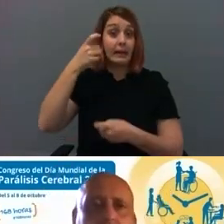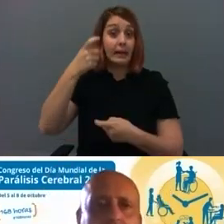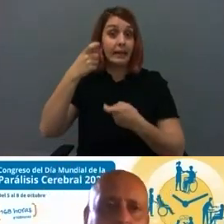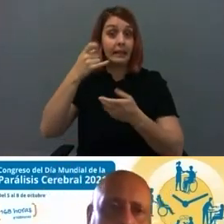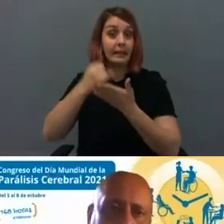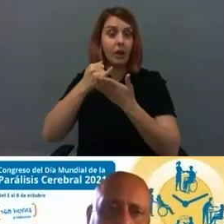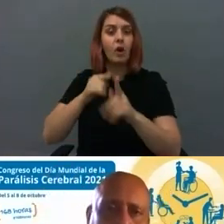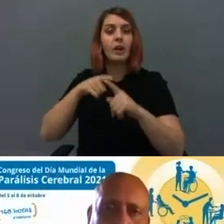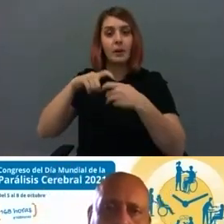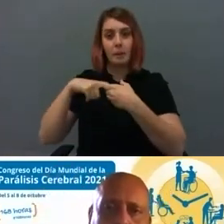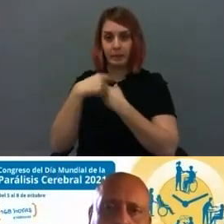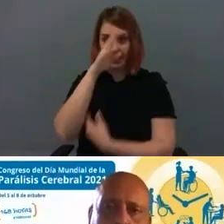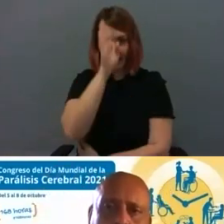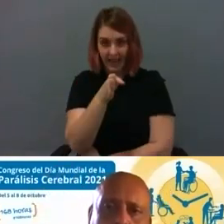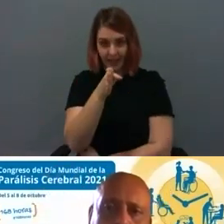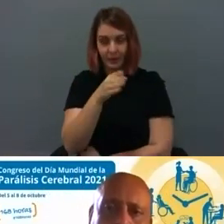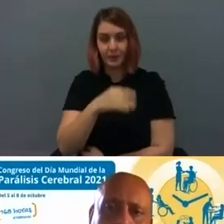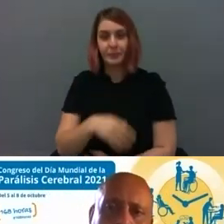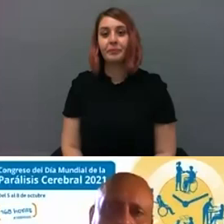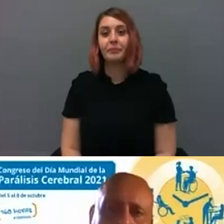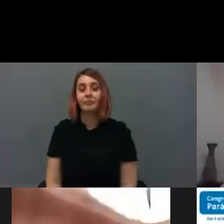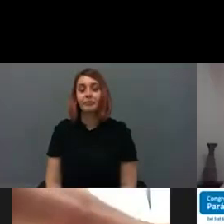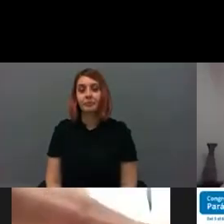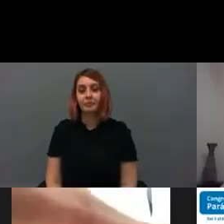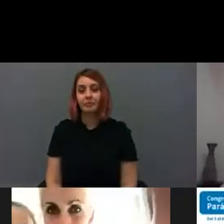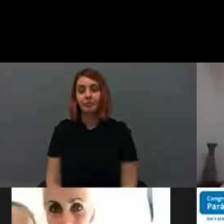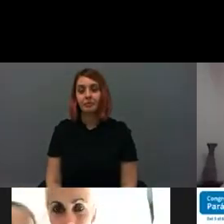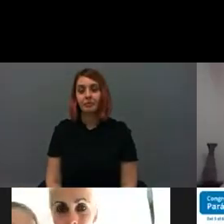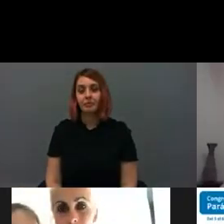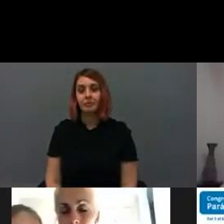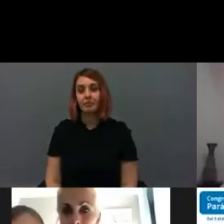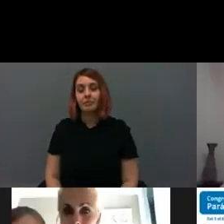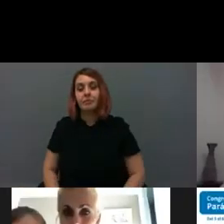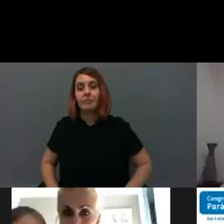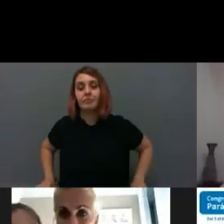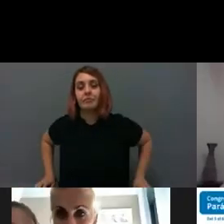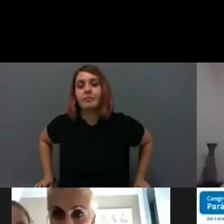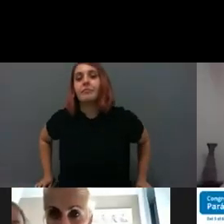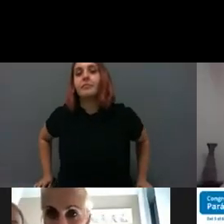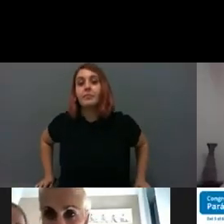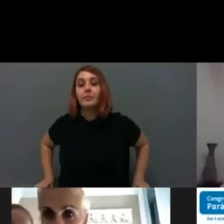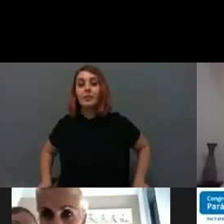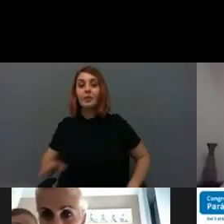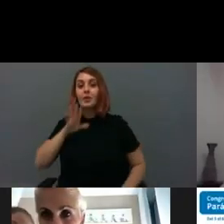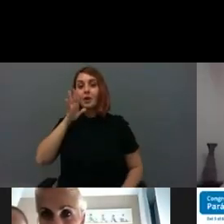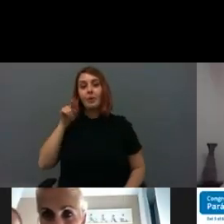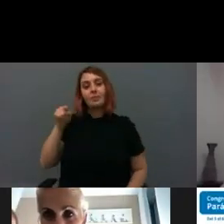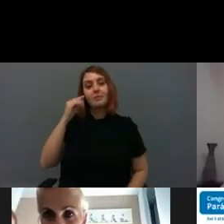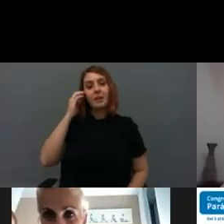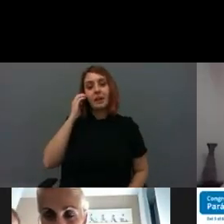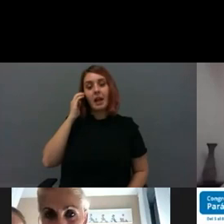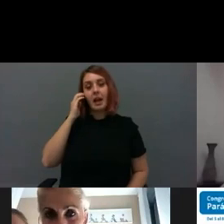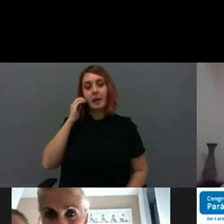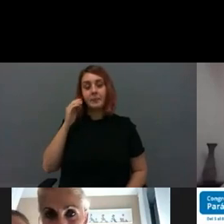para que pueda participar directamente. Porque ella planteaba más reflexiones a lo largo de